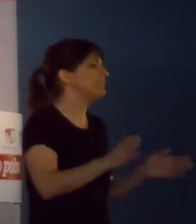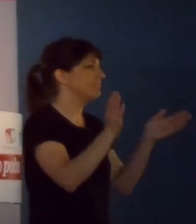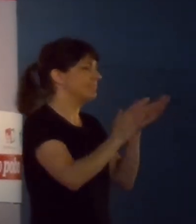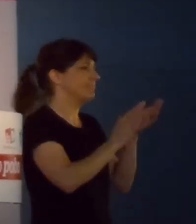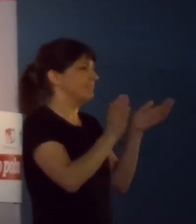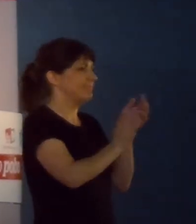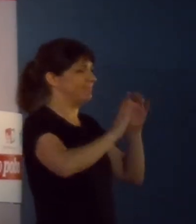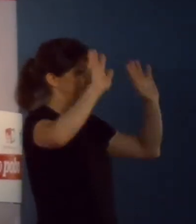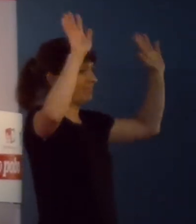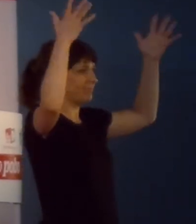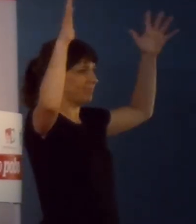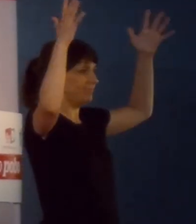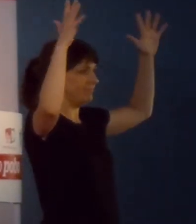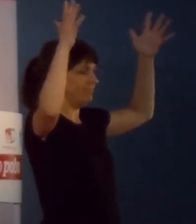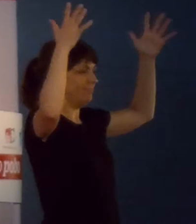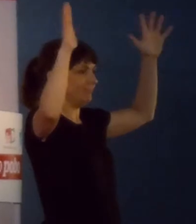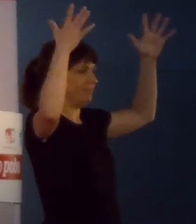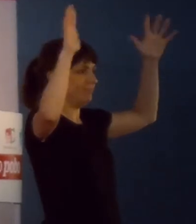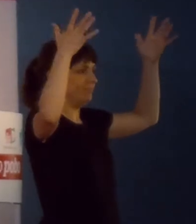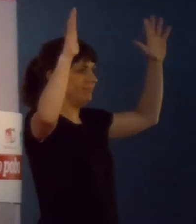Bien, bien.